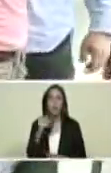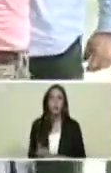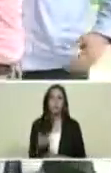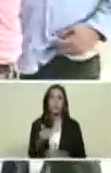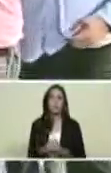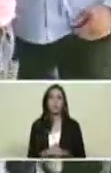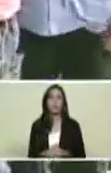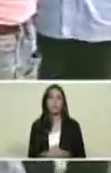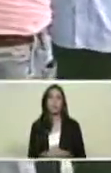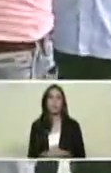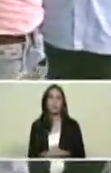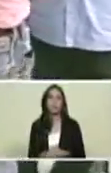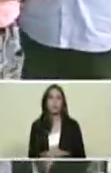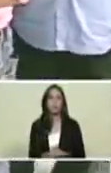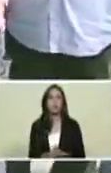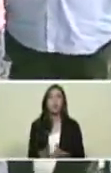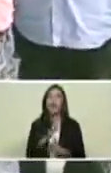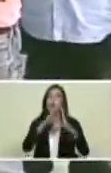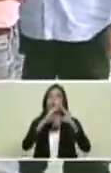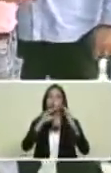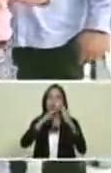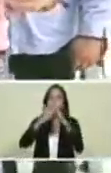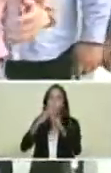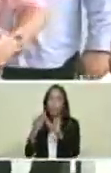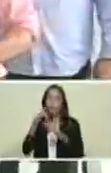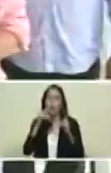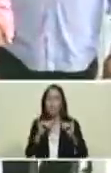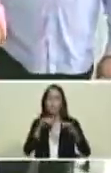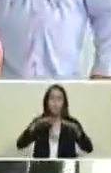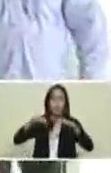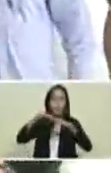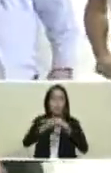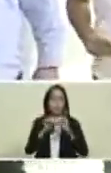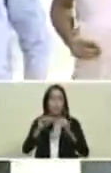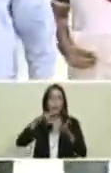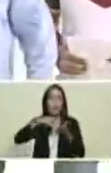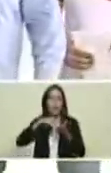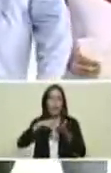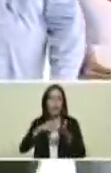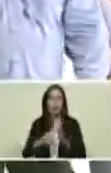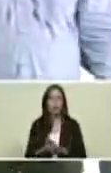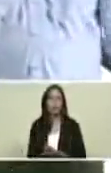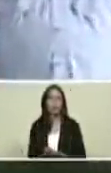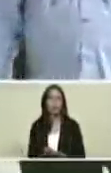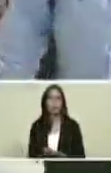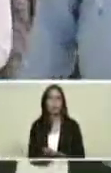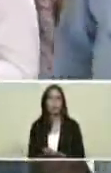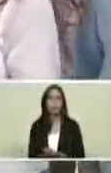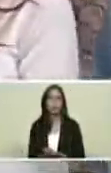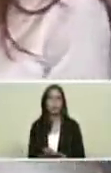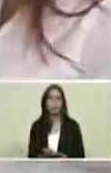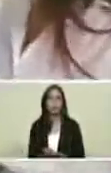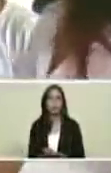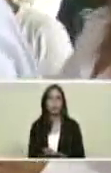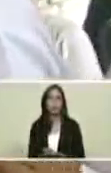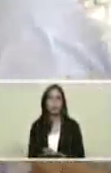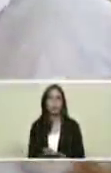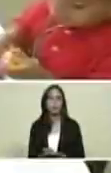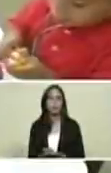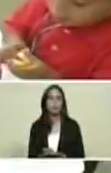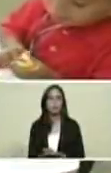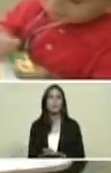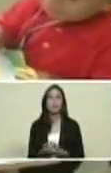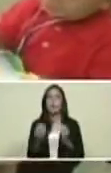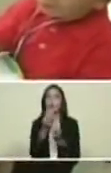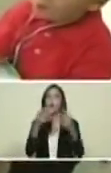también, que toda esta comunidad aquí en el municipio de Los Guayos, en esta zona de San Juan de Tadeo, ha hecho posible la integración.